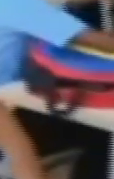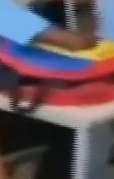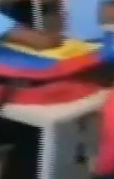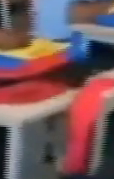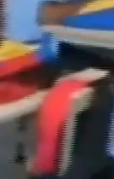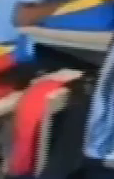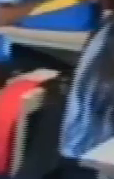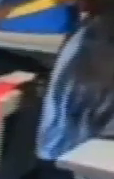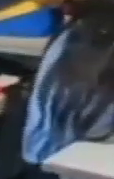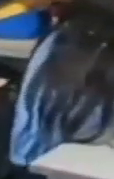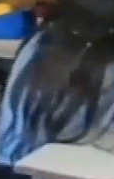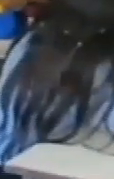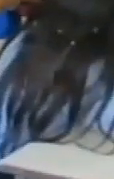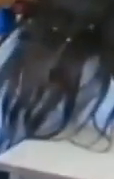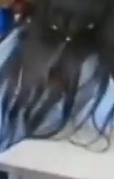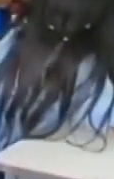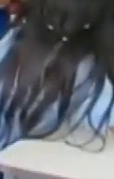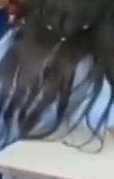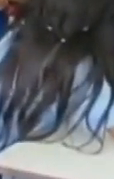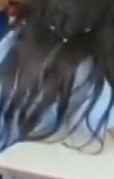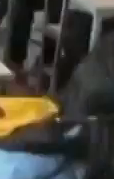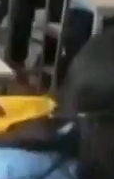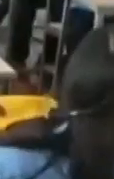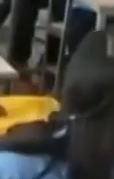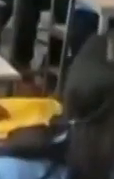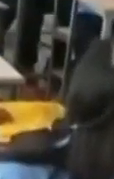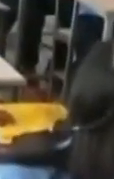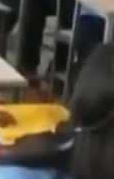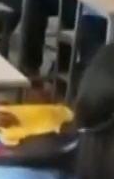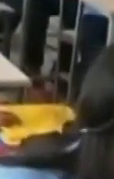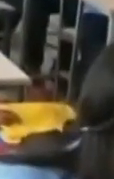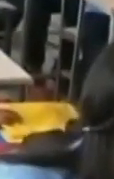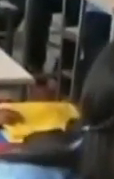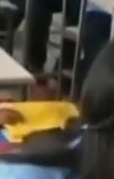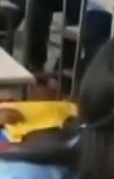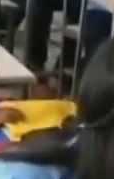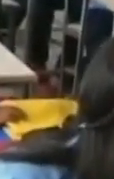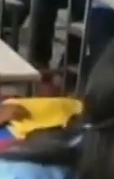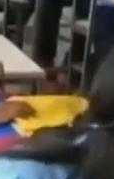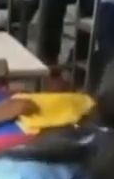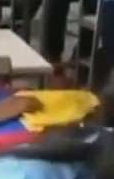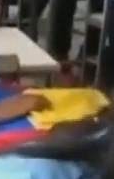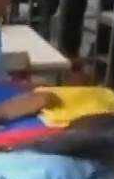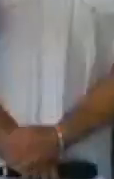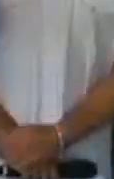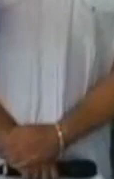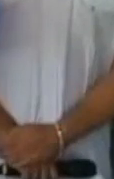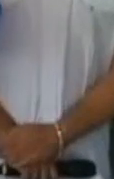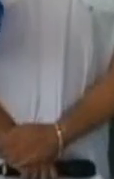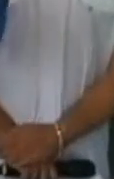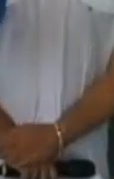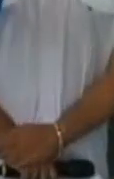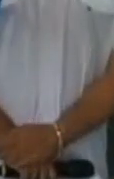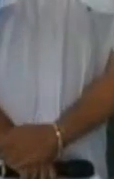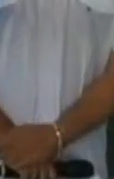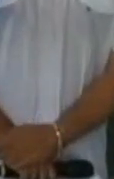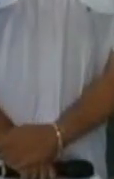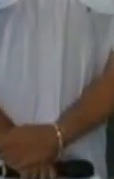usted aplicó el programa de alimentación escolar, desde que llegamos a la gobernación del estado Miranda, la matrícula en las escuelas de la gobernación ha